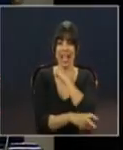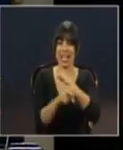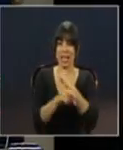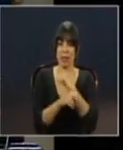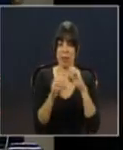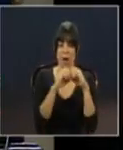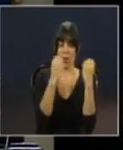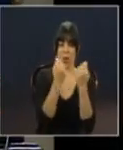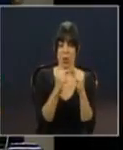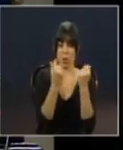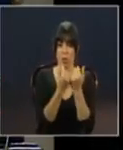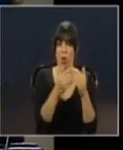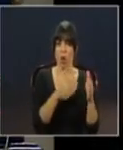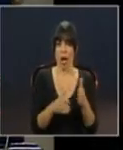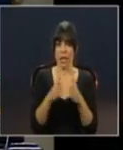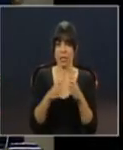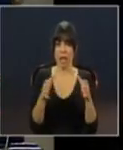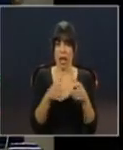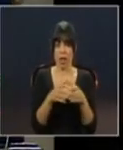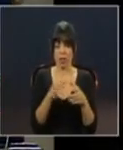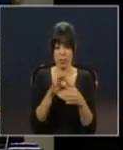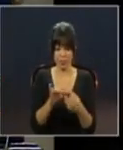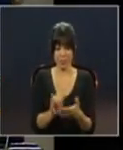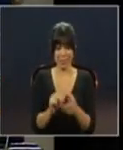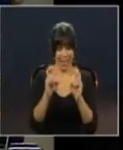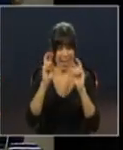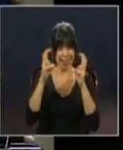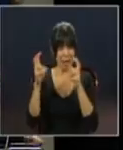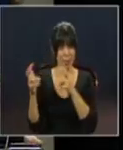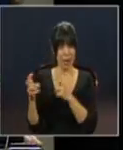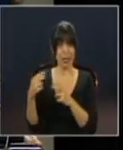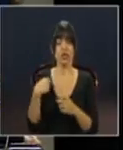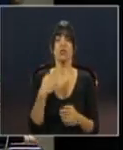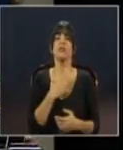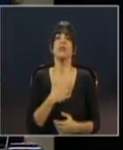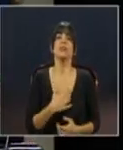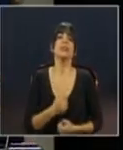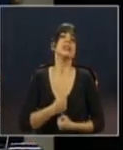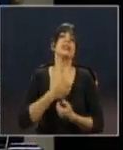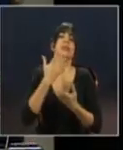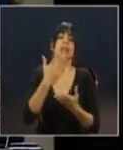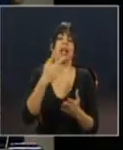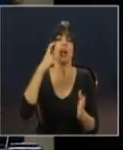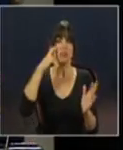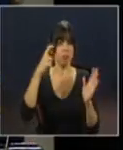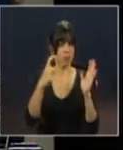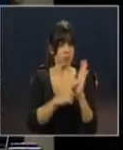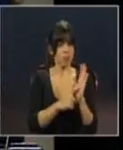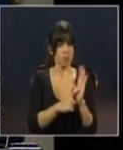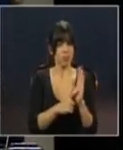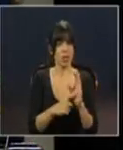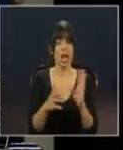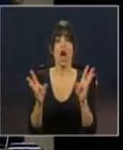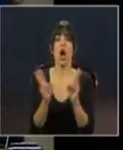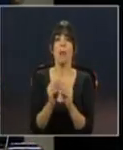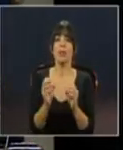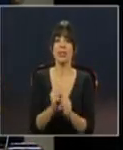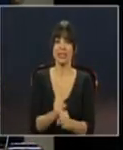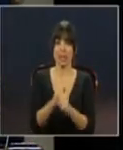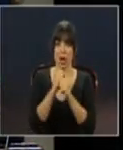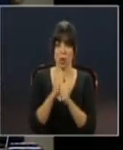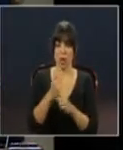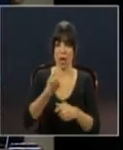Organizado. En estas materias, deseo expresar un muy señalado reconocimiento a la Comisión de Seguridad